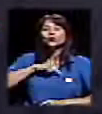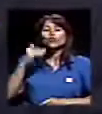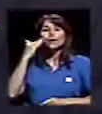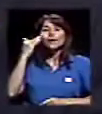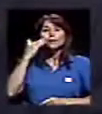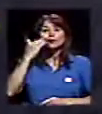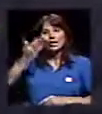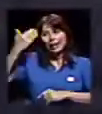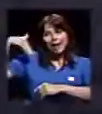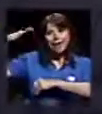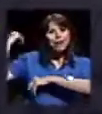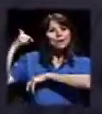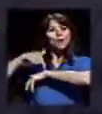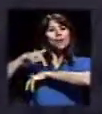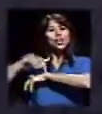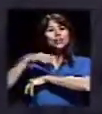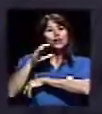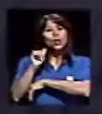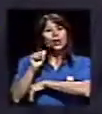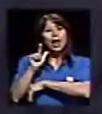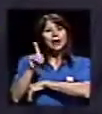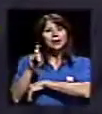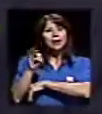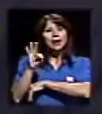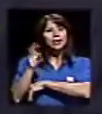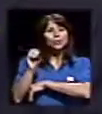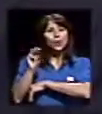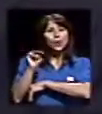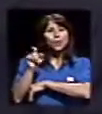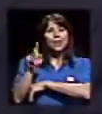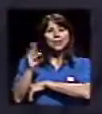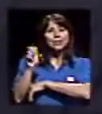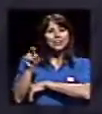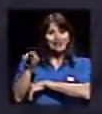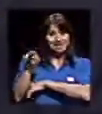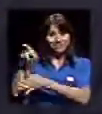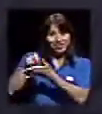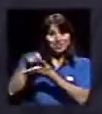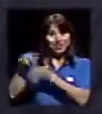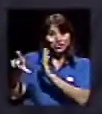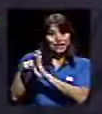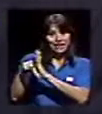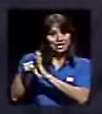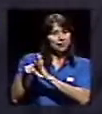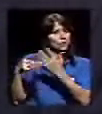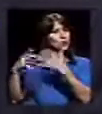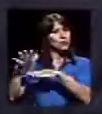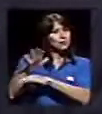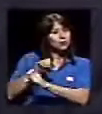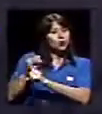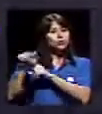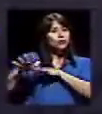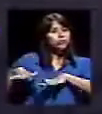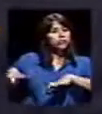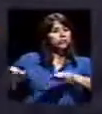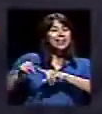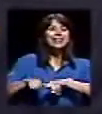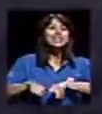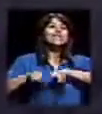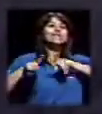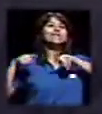tenía en aquel tiempo don Alberto Martén, redactor de esa ley, es muy distinto al entorno competitivo, al